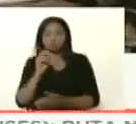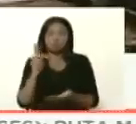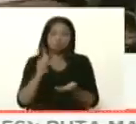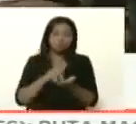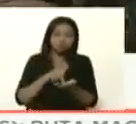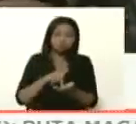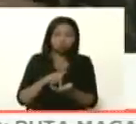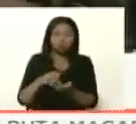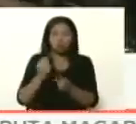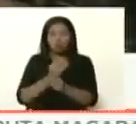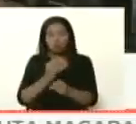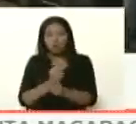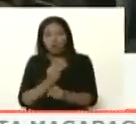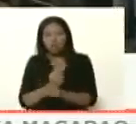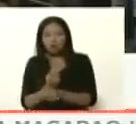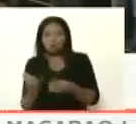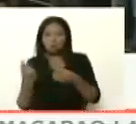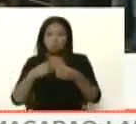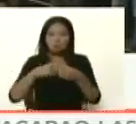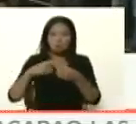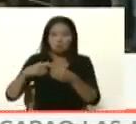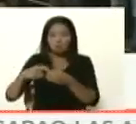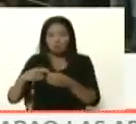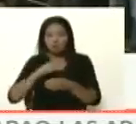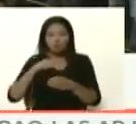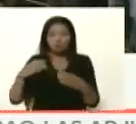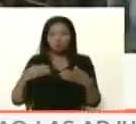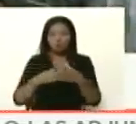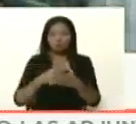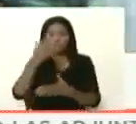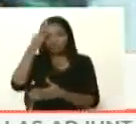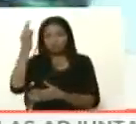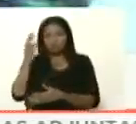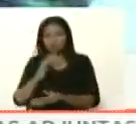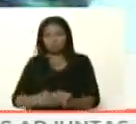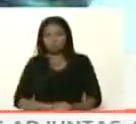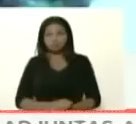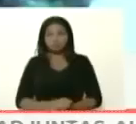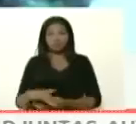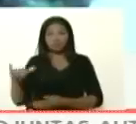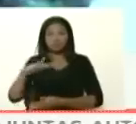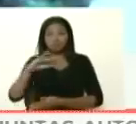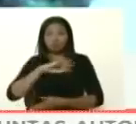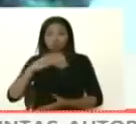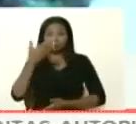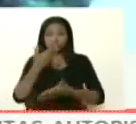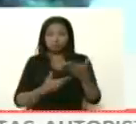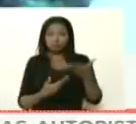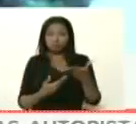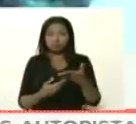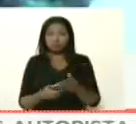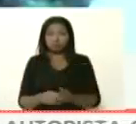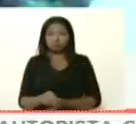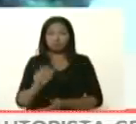68,1% de los trabajadores afiliados, afiliados a nuestra organización sindical, donde nuestra plancha, presidente,